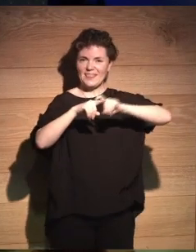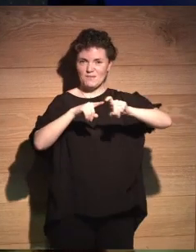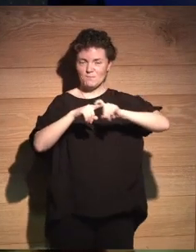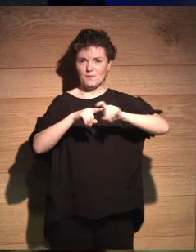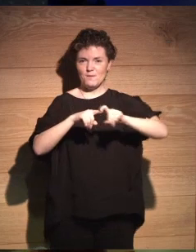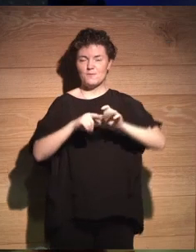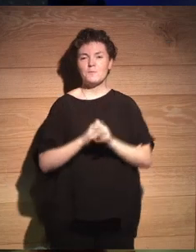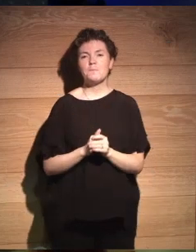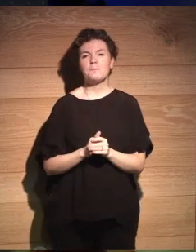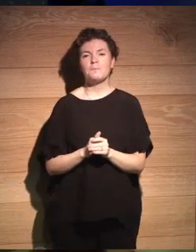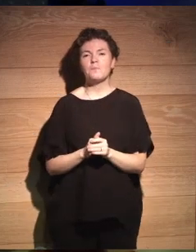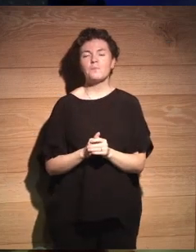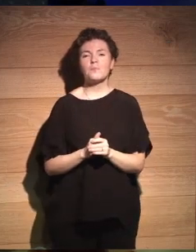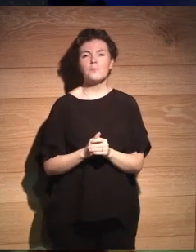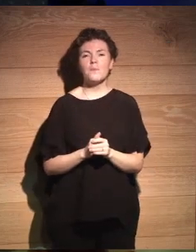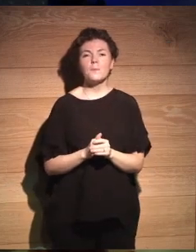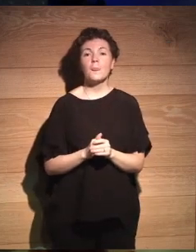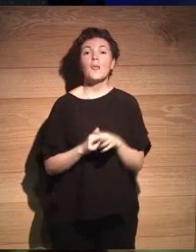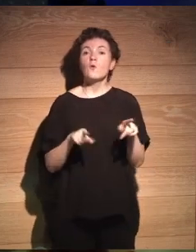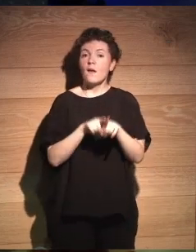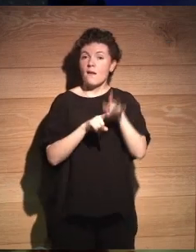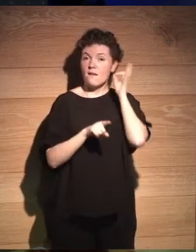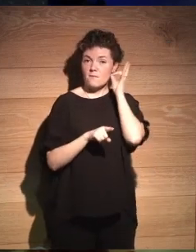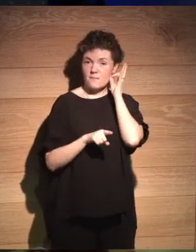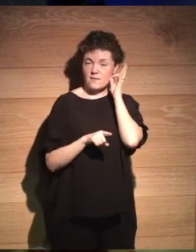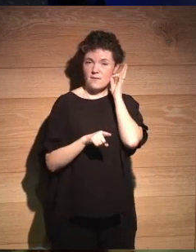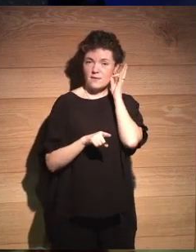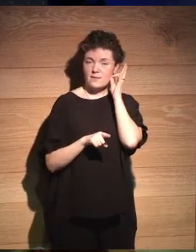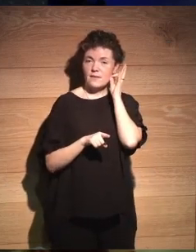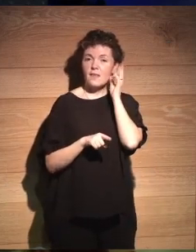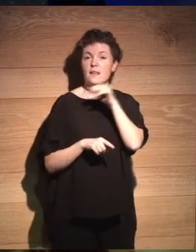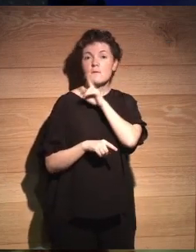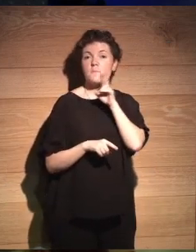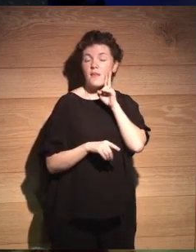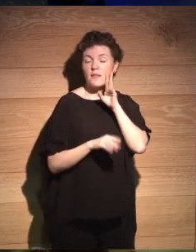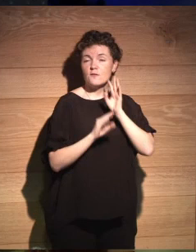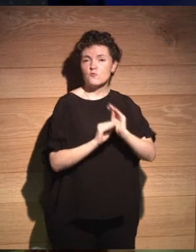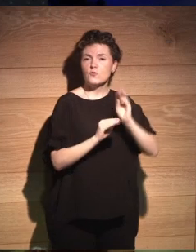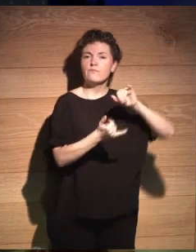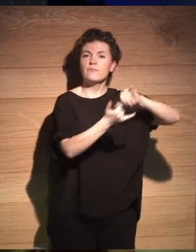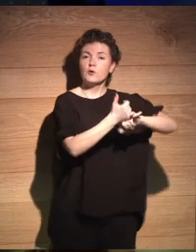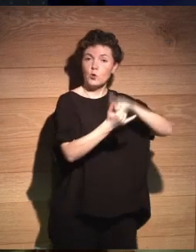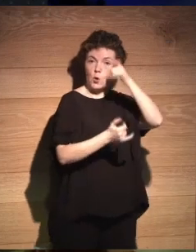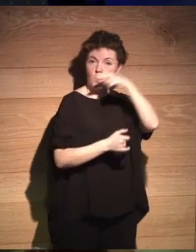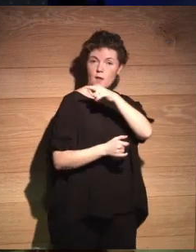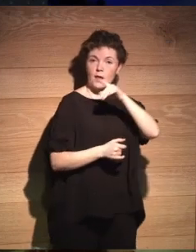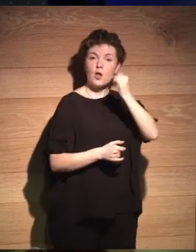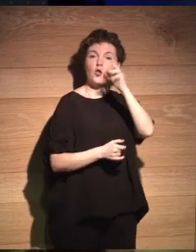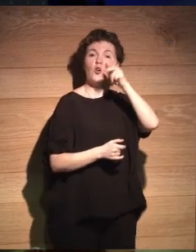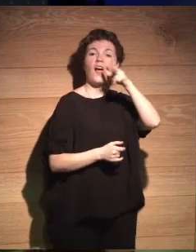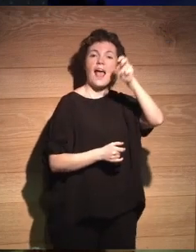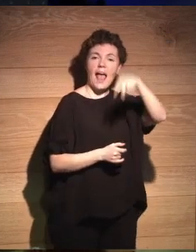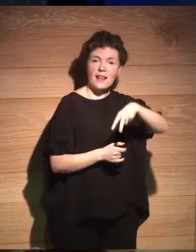niña, una de las hermanas de la madre de Ilsa se casó con este señor Johann